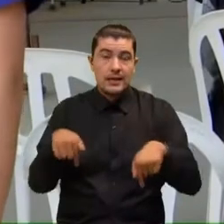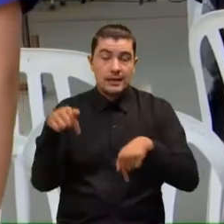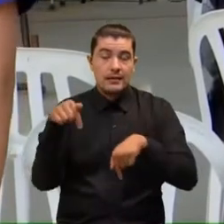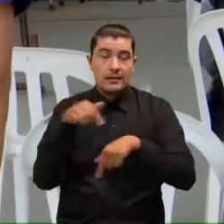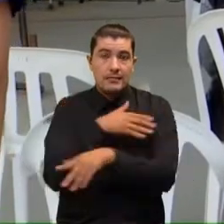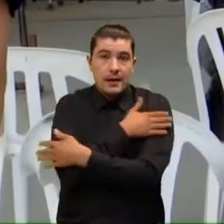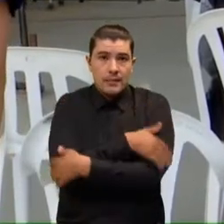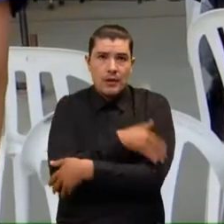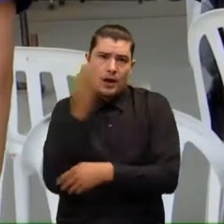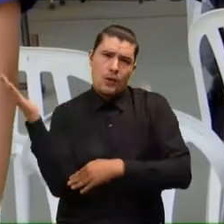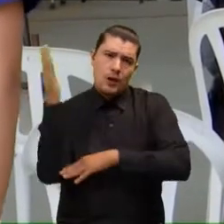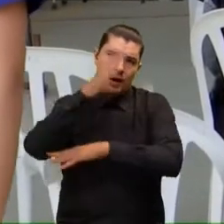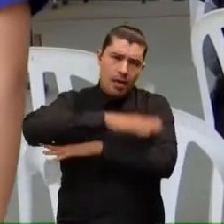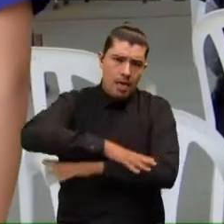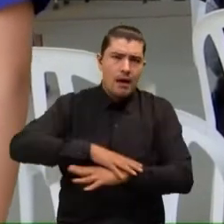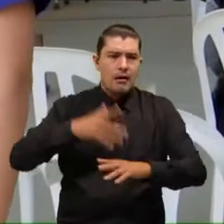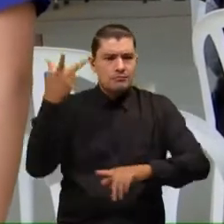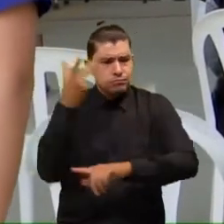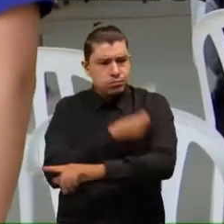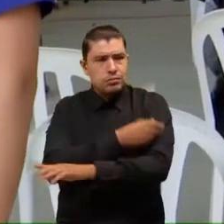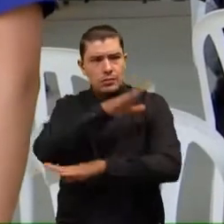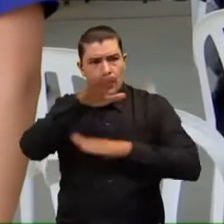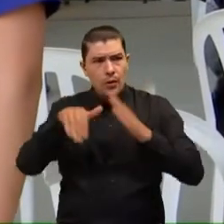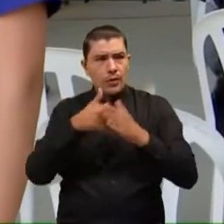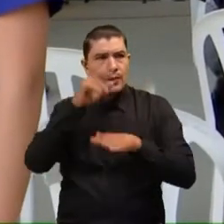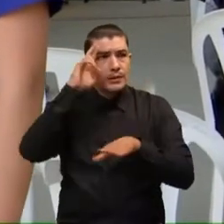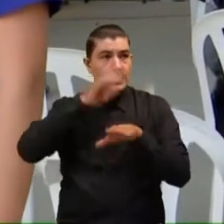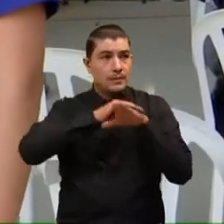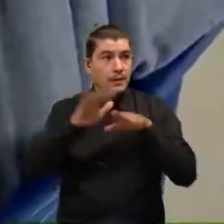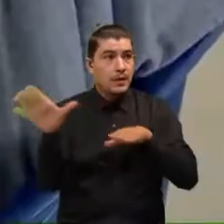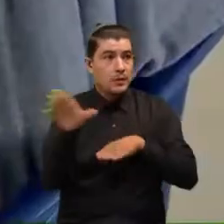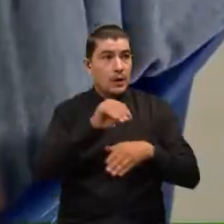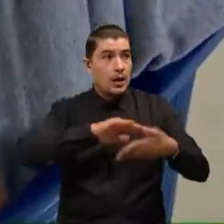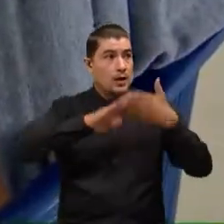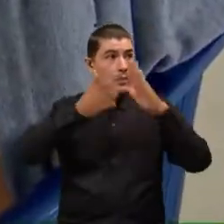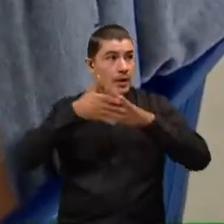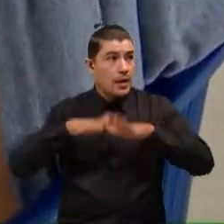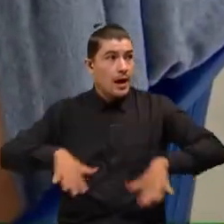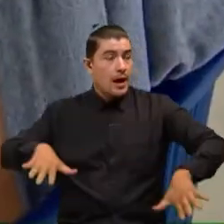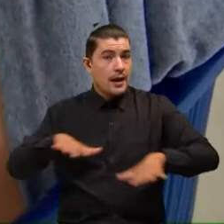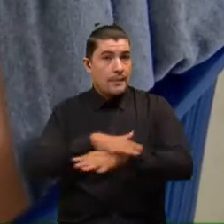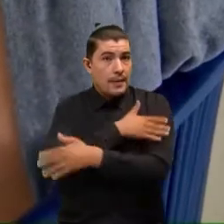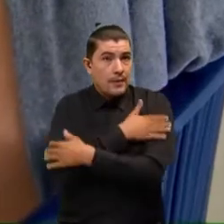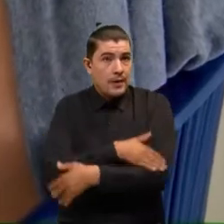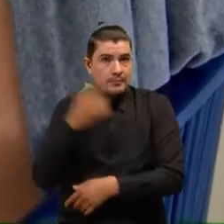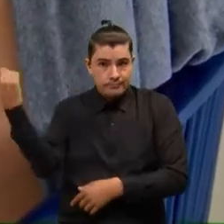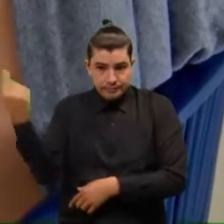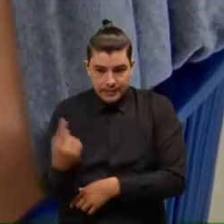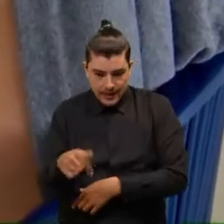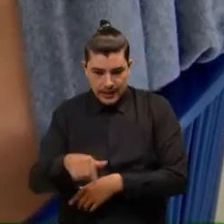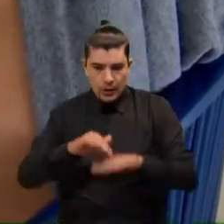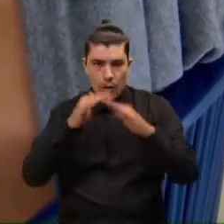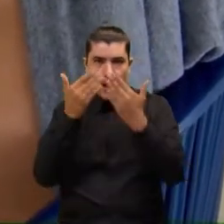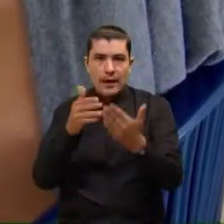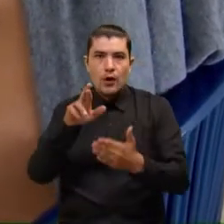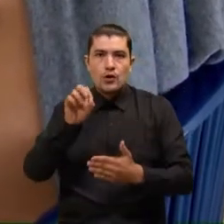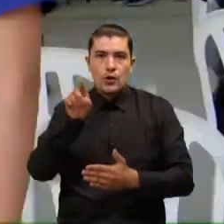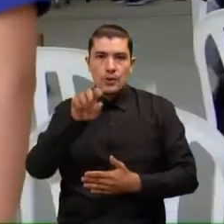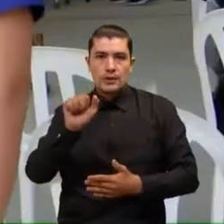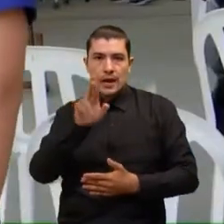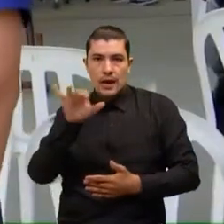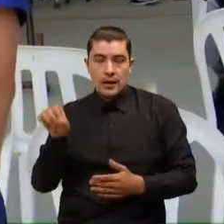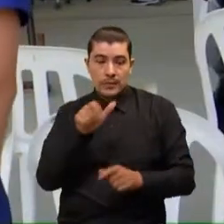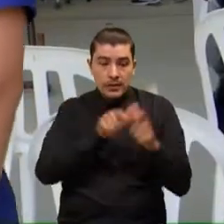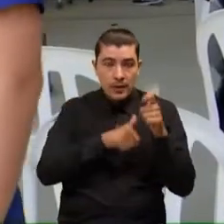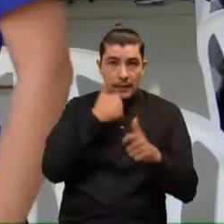jornada masiva de vacunación. Invitamos a toda la comunidad de Pamplona para que se acerque al Colegio del Rosario. Tenemos primeras dosis disponibles para personas mayores de